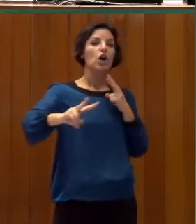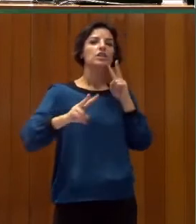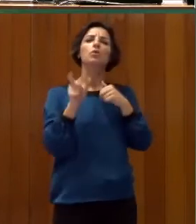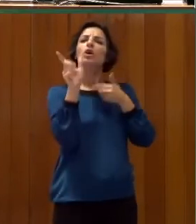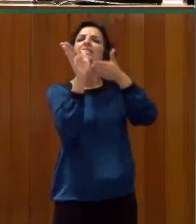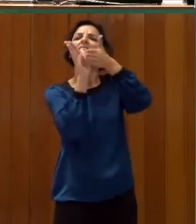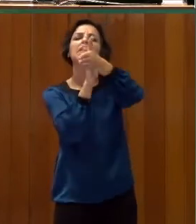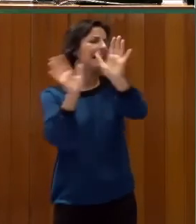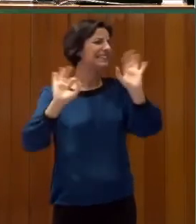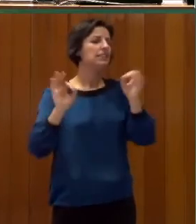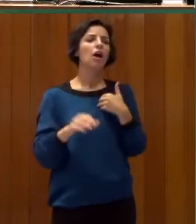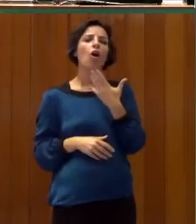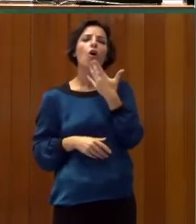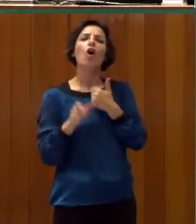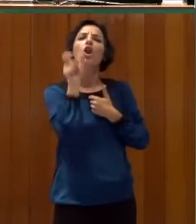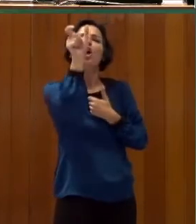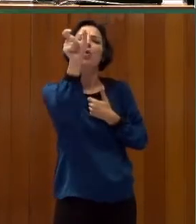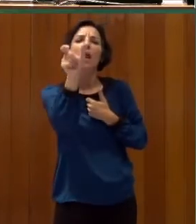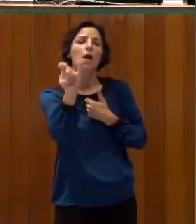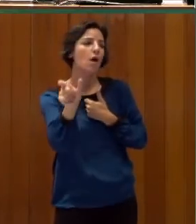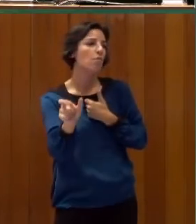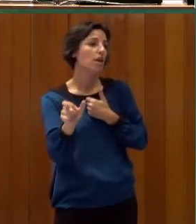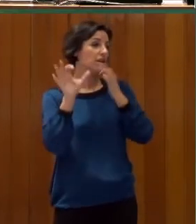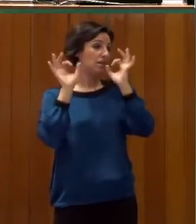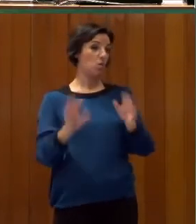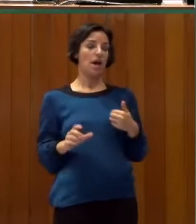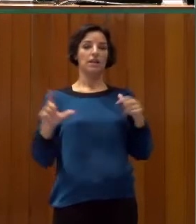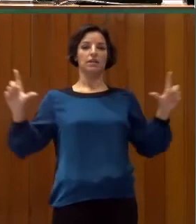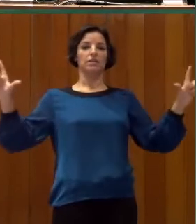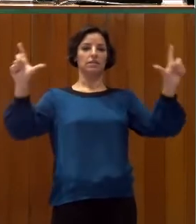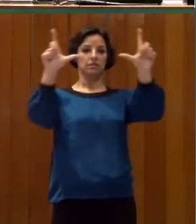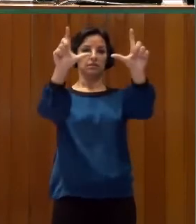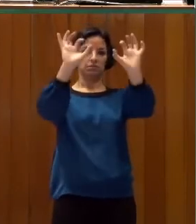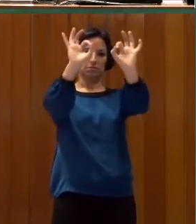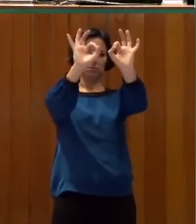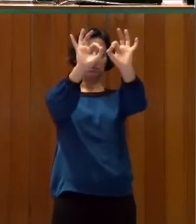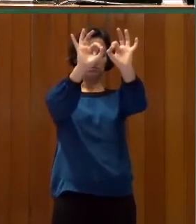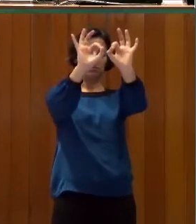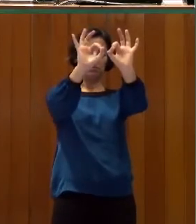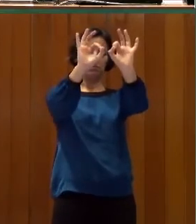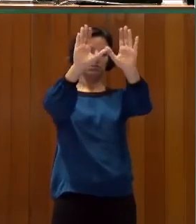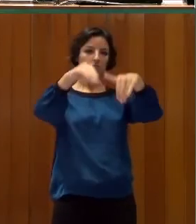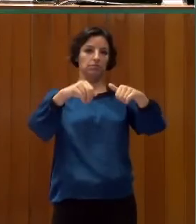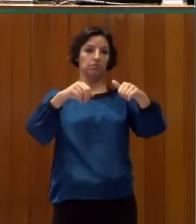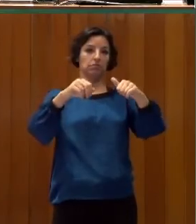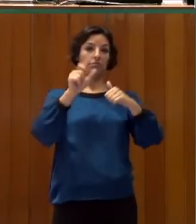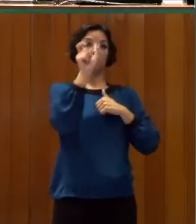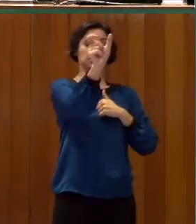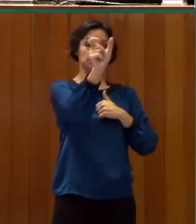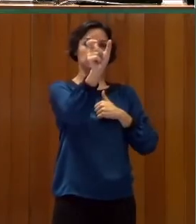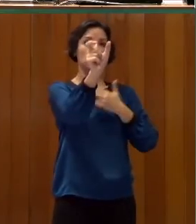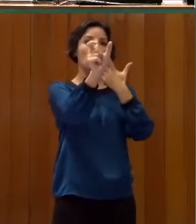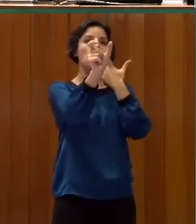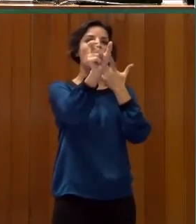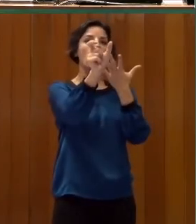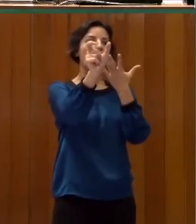de la tinta. Y lo mismo, punto de fijación durante 500 milisegundos, estímulo durante